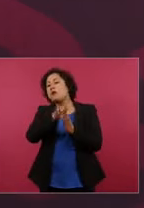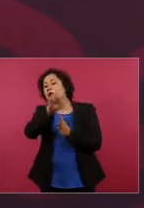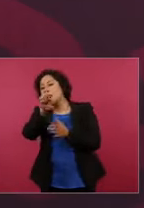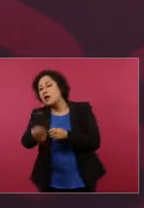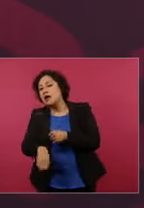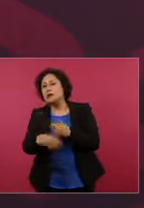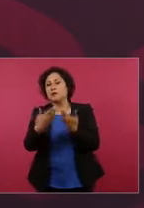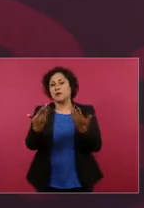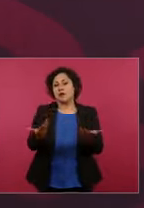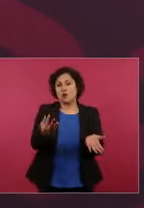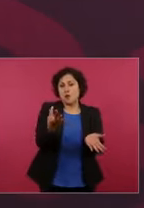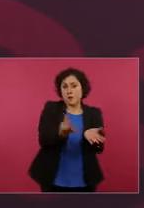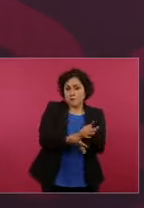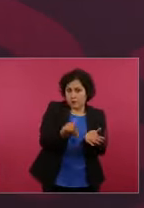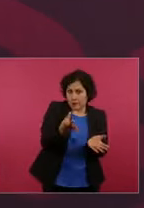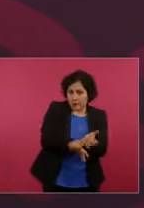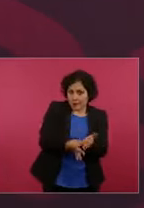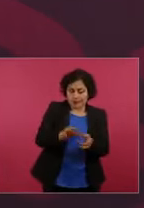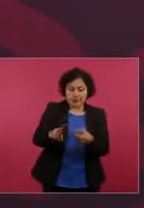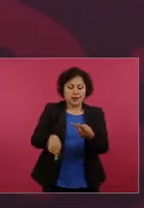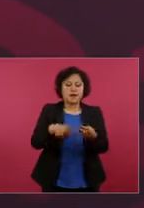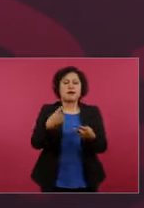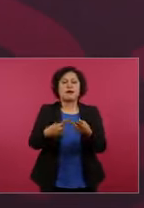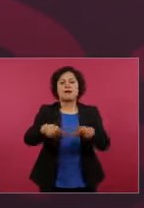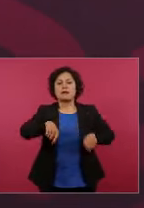esto del maíz